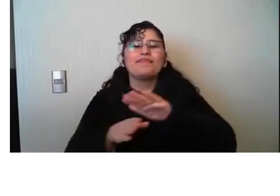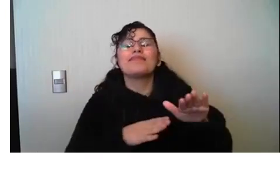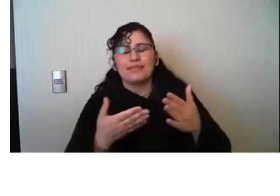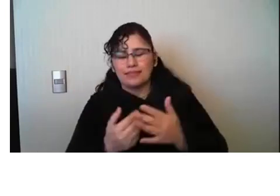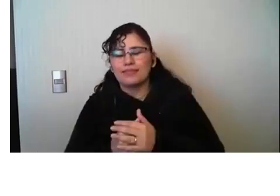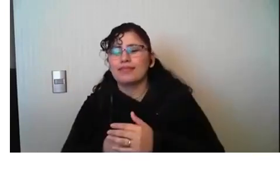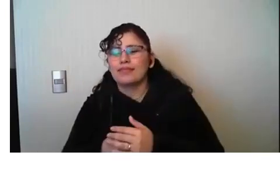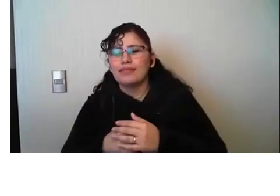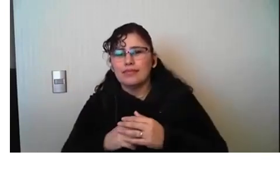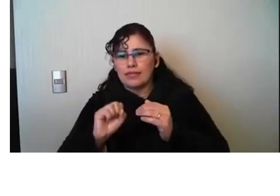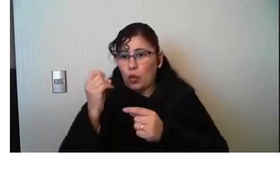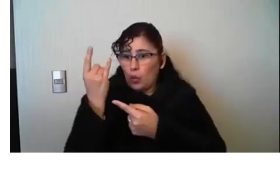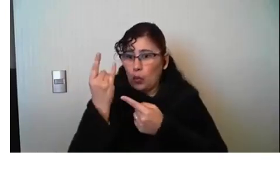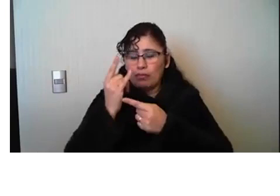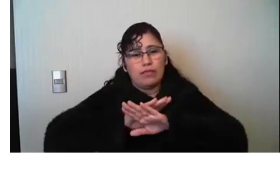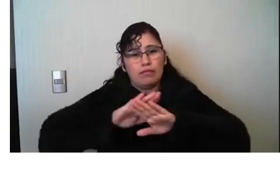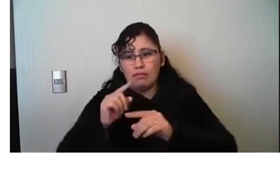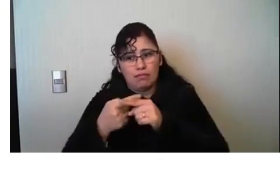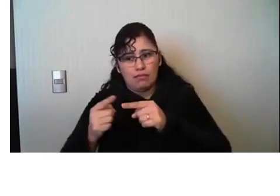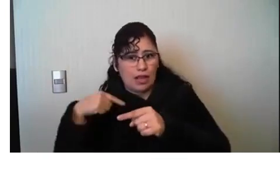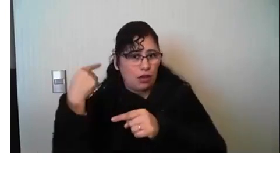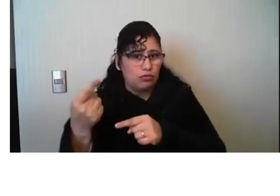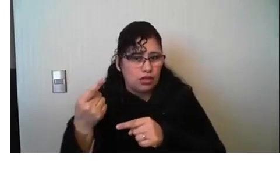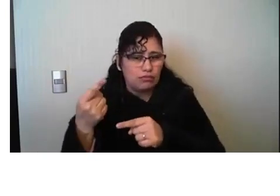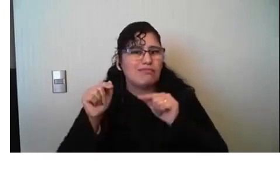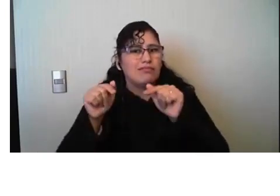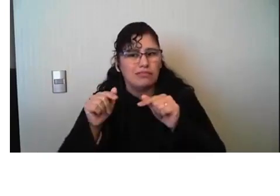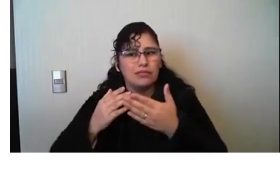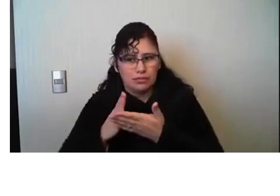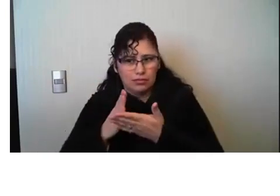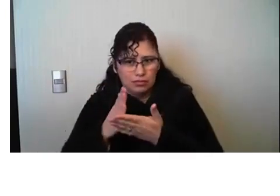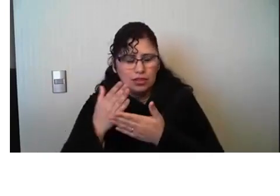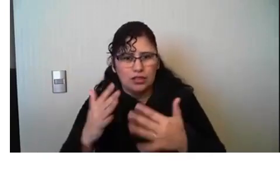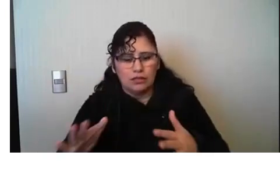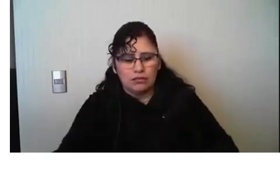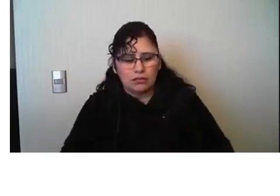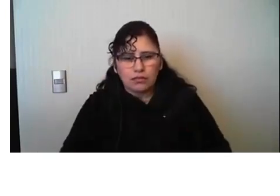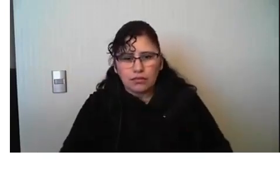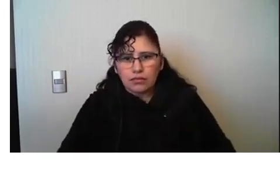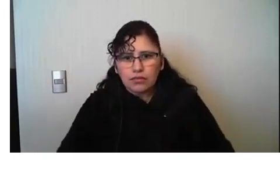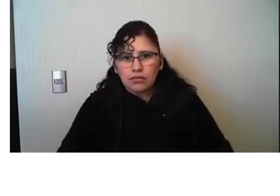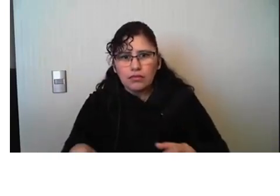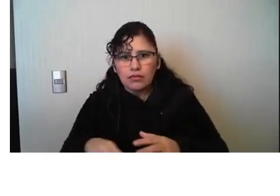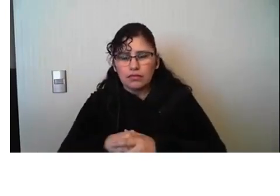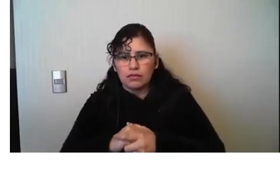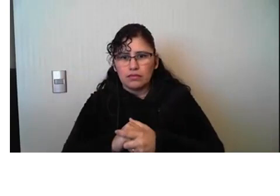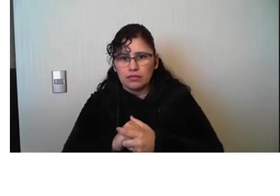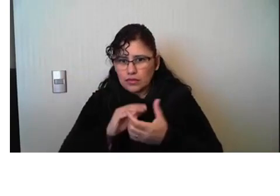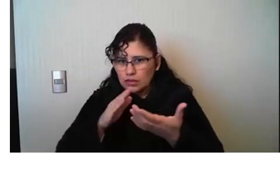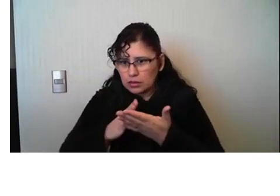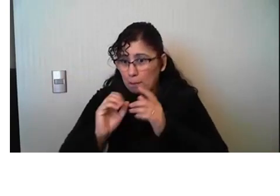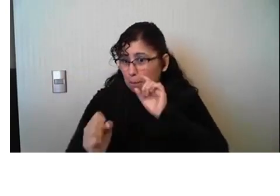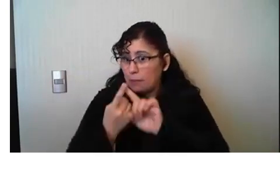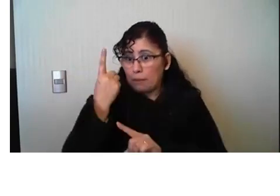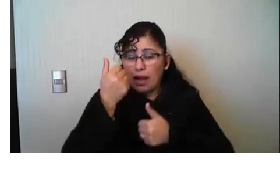finalizaríamos con la unidad 1, así que estaríamos en condiciones de realizar la primera